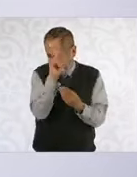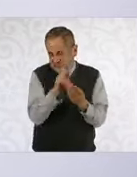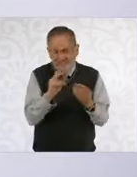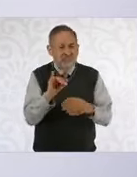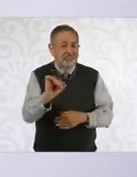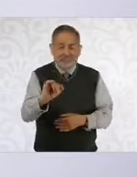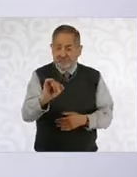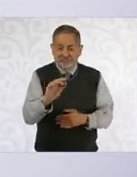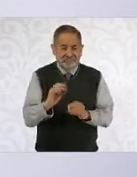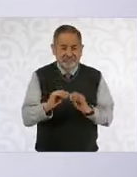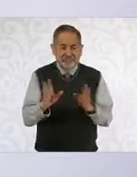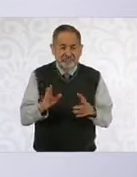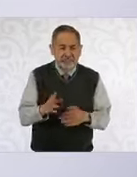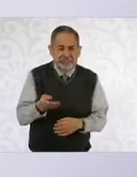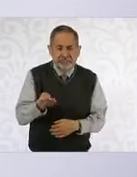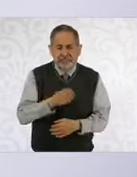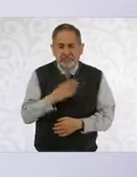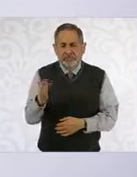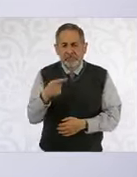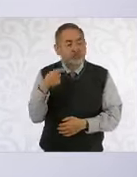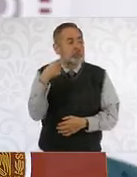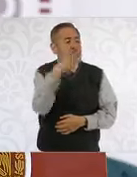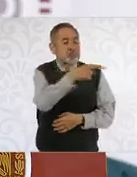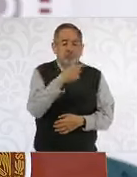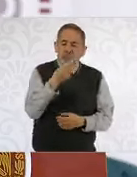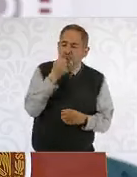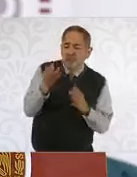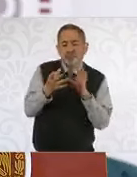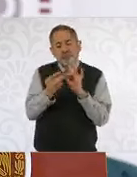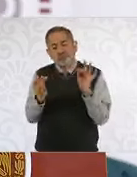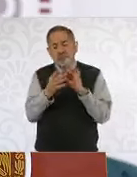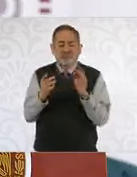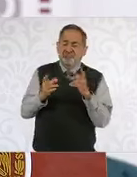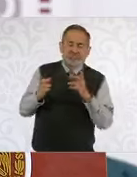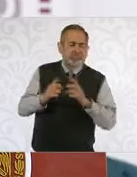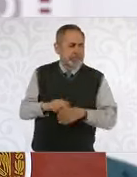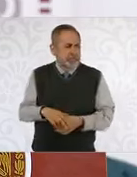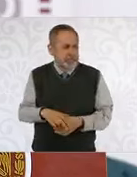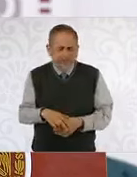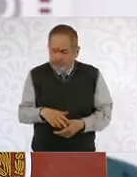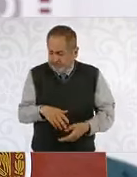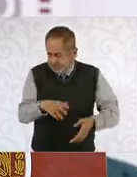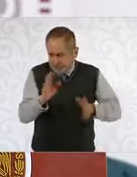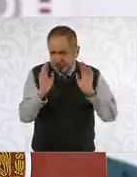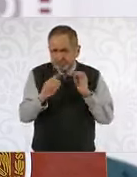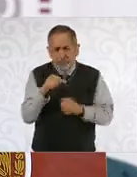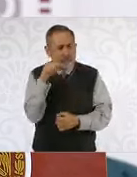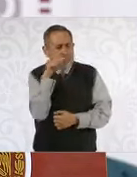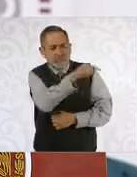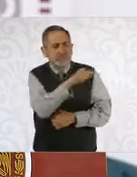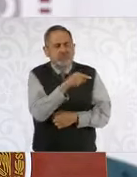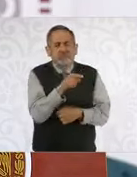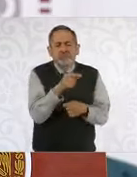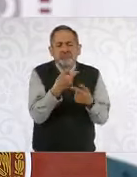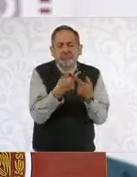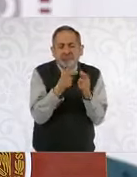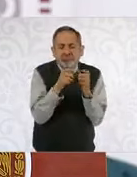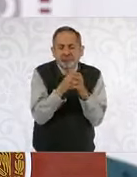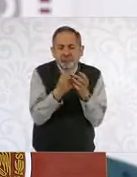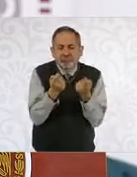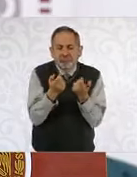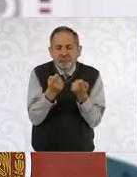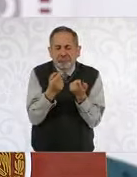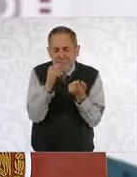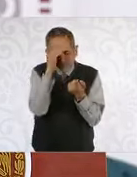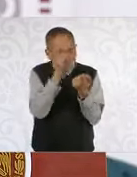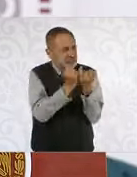Entonces, qué bueno que se expresen, pero pues es una posición minoritaria. Ahora,